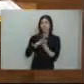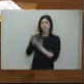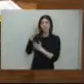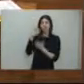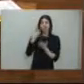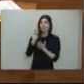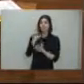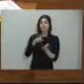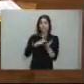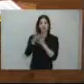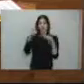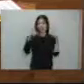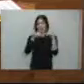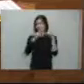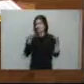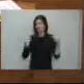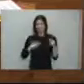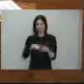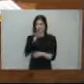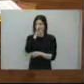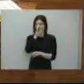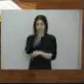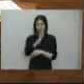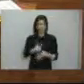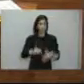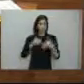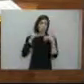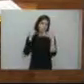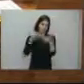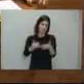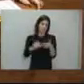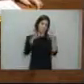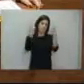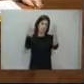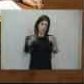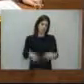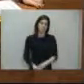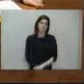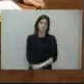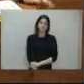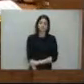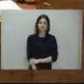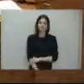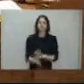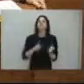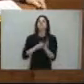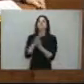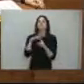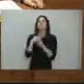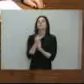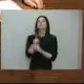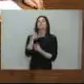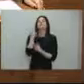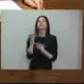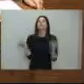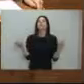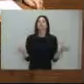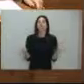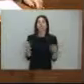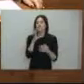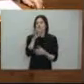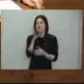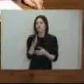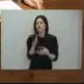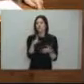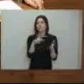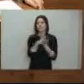forma automática inmersa en una prórroga presupuestaria. ¿Y cuál era el escenario siguiente? Pues el escenario siguiente, señorías,